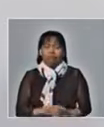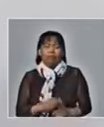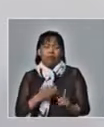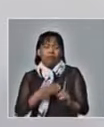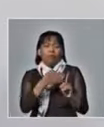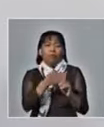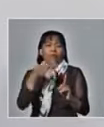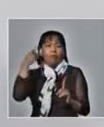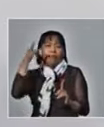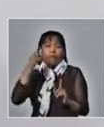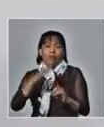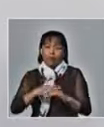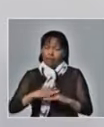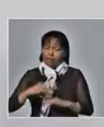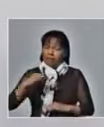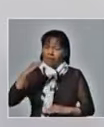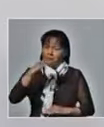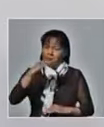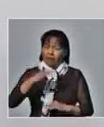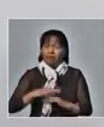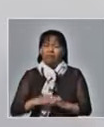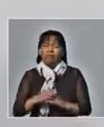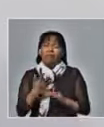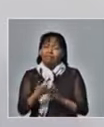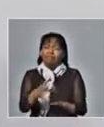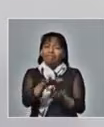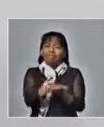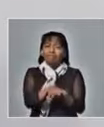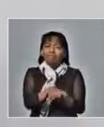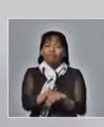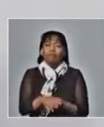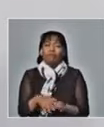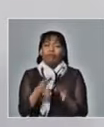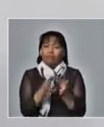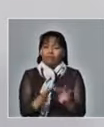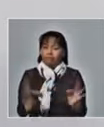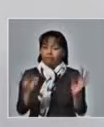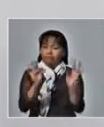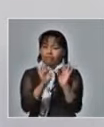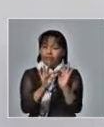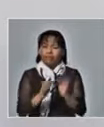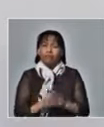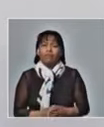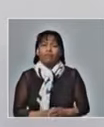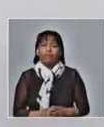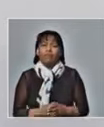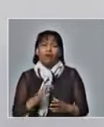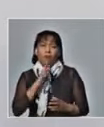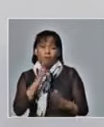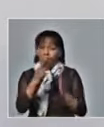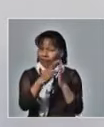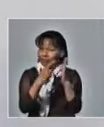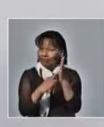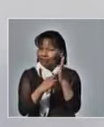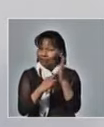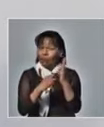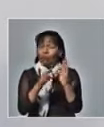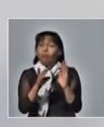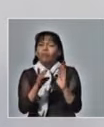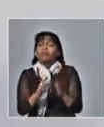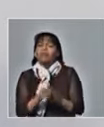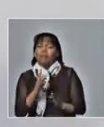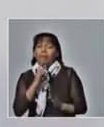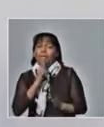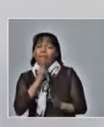pero crecer con más equidad y con más inclusión. Y para eso es fundamental que mejoremos las reglas del juego, que tengamos una